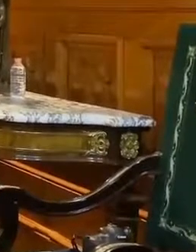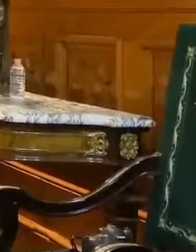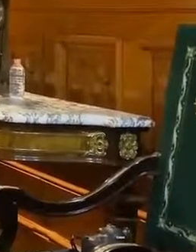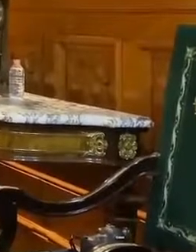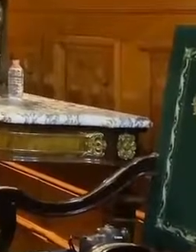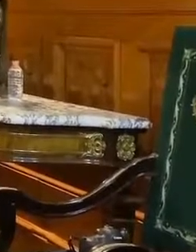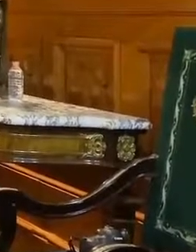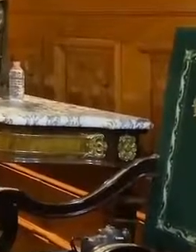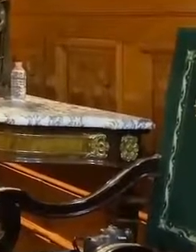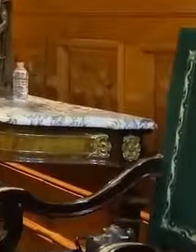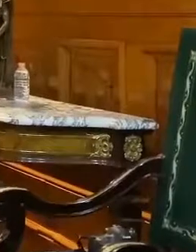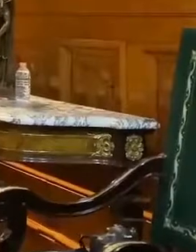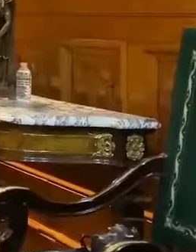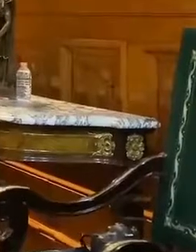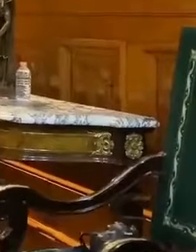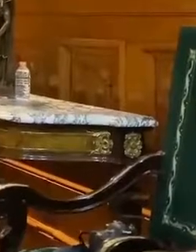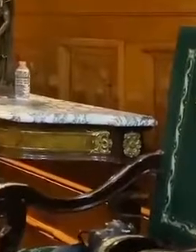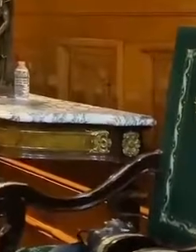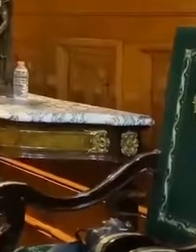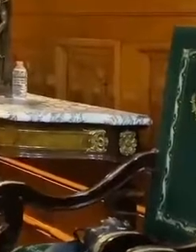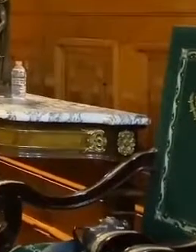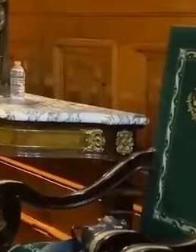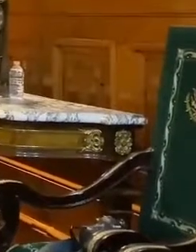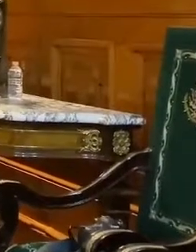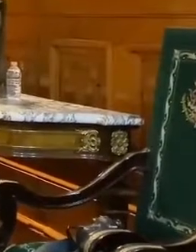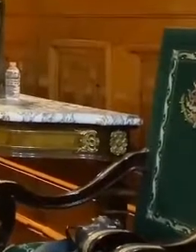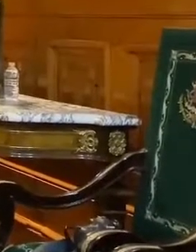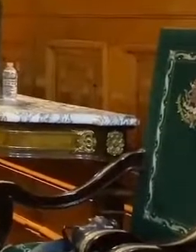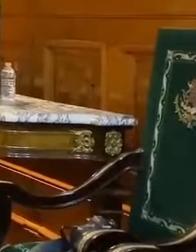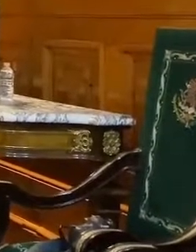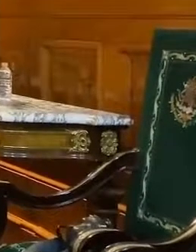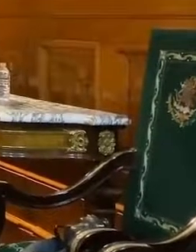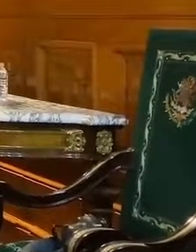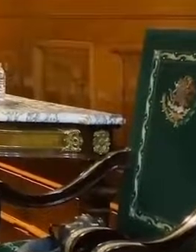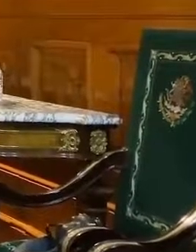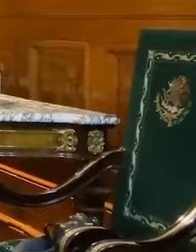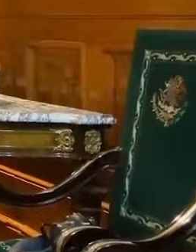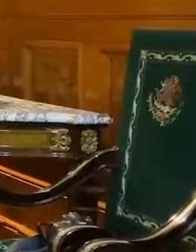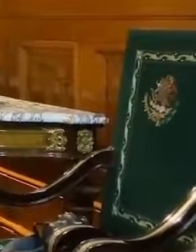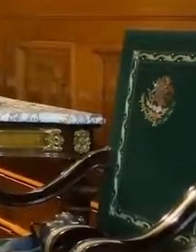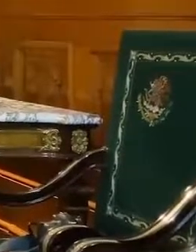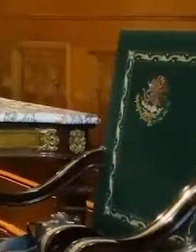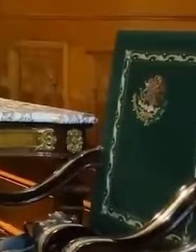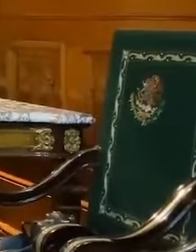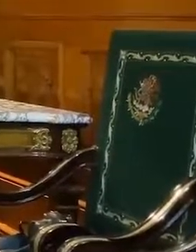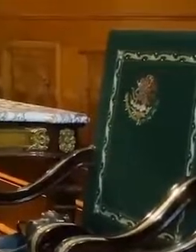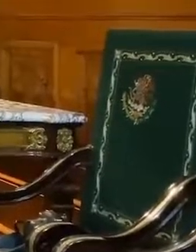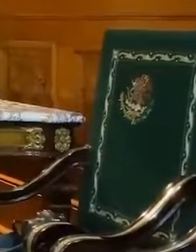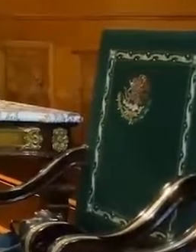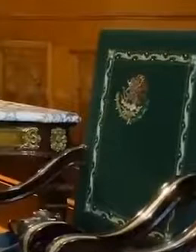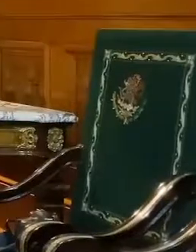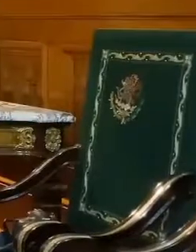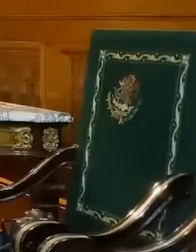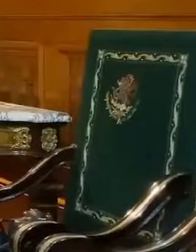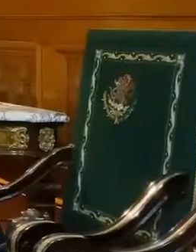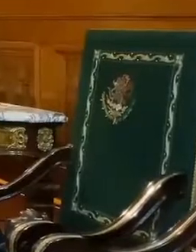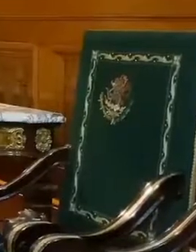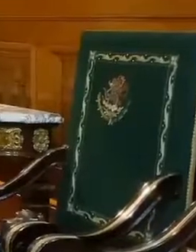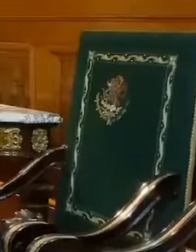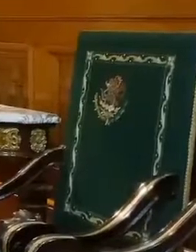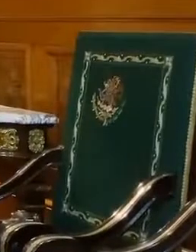mexicanos. Vacuna universal, gratuita, contra el